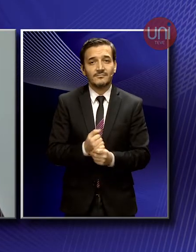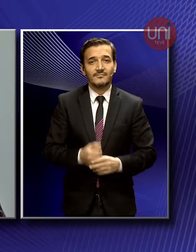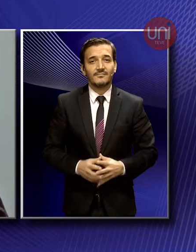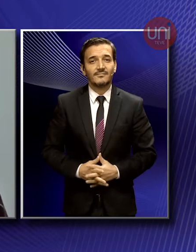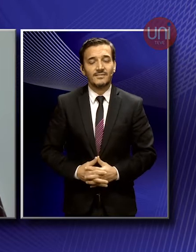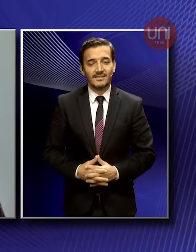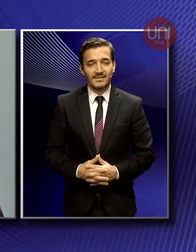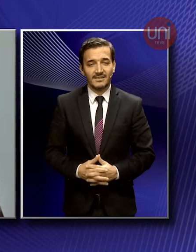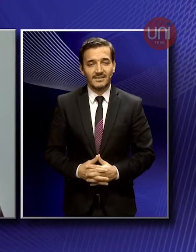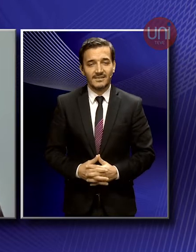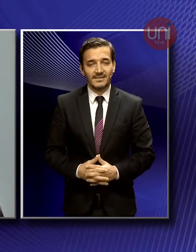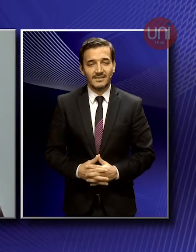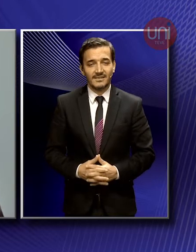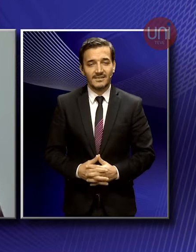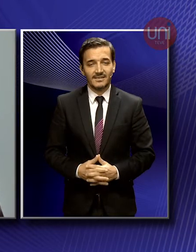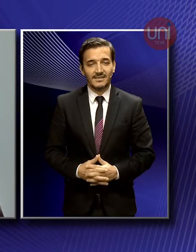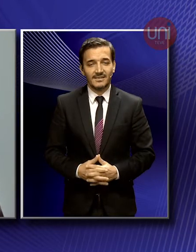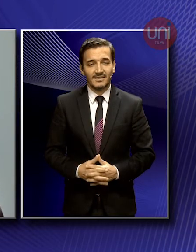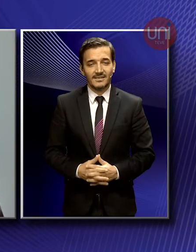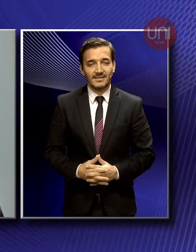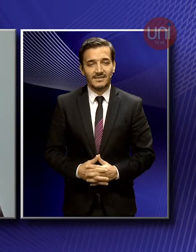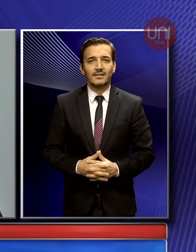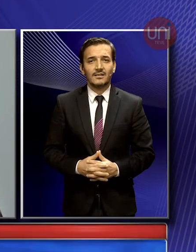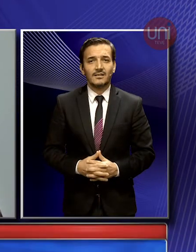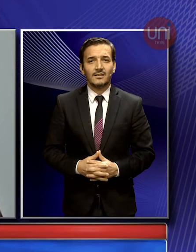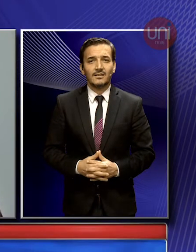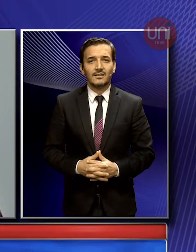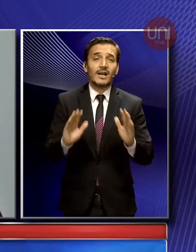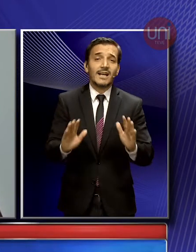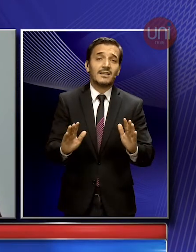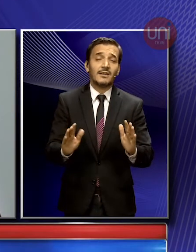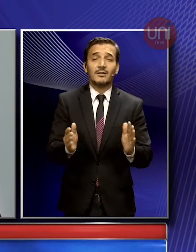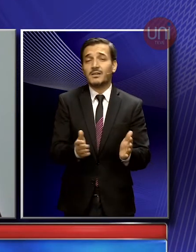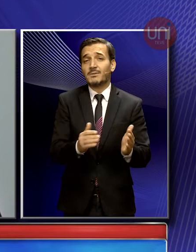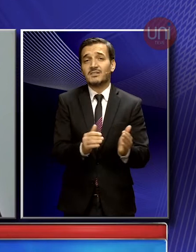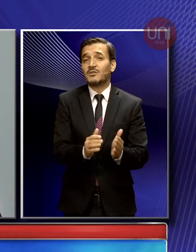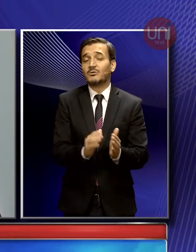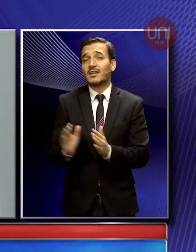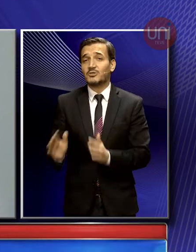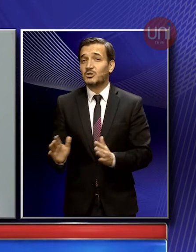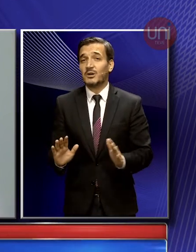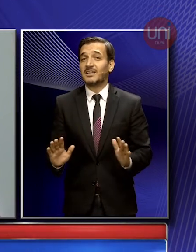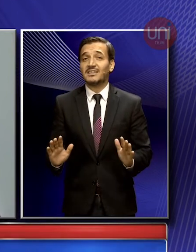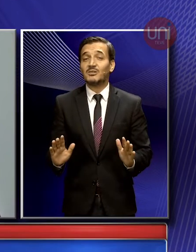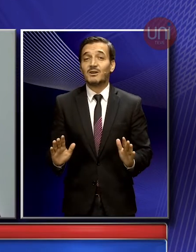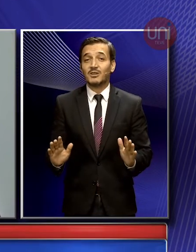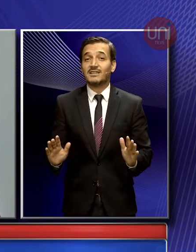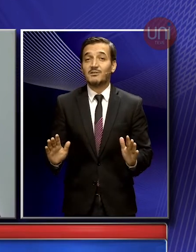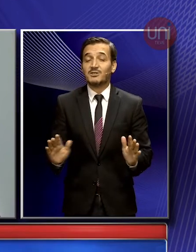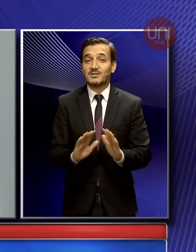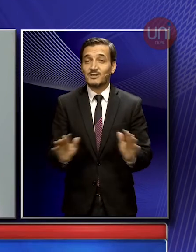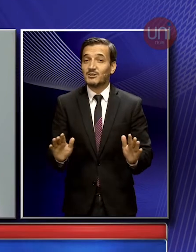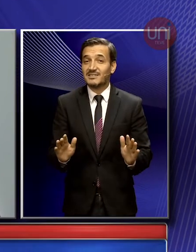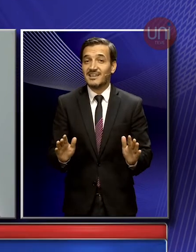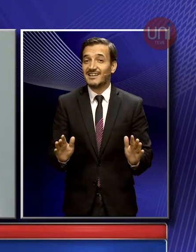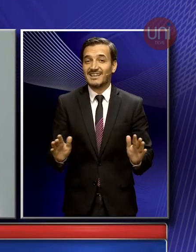Hola, ¿qué tal? ¿Cómo están? Gracias por la comunicación, un gusto charlar con ustedes. No, le digo, casi que debería presentarnos usted a nosotros porque está teniendo más horas de televisión